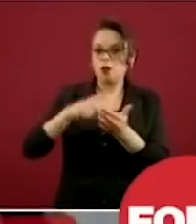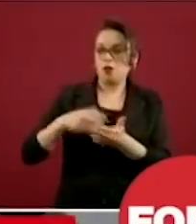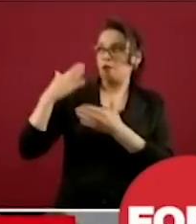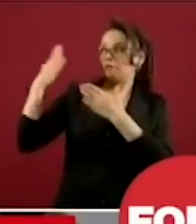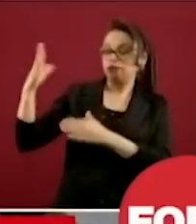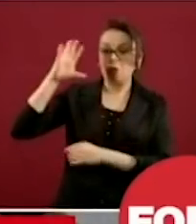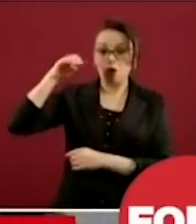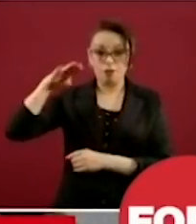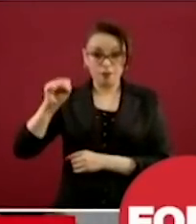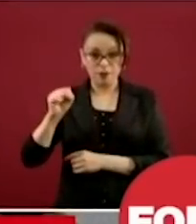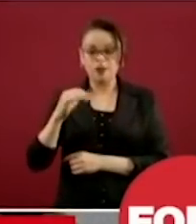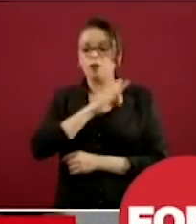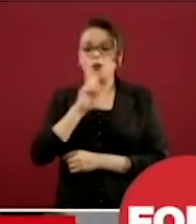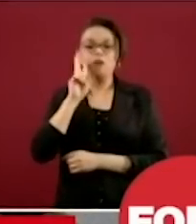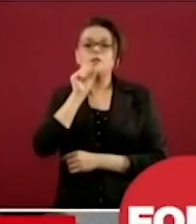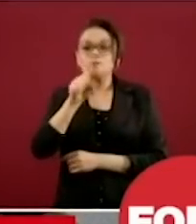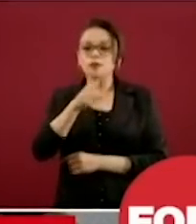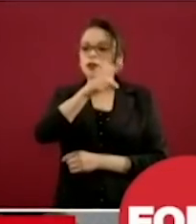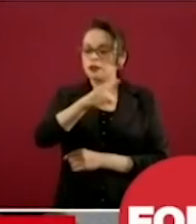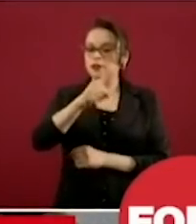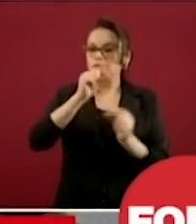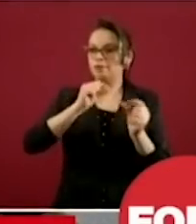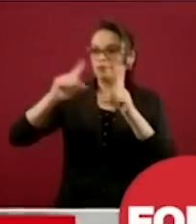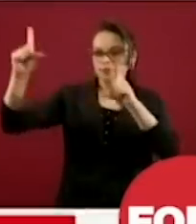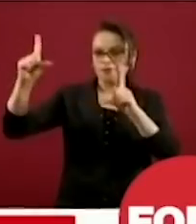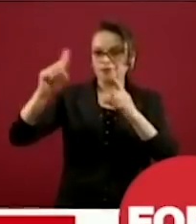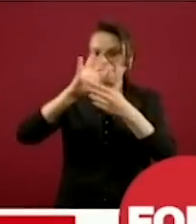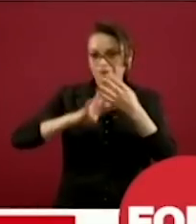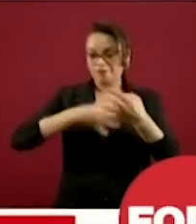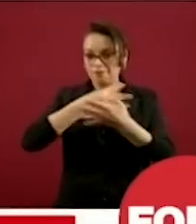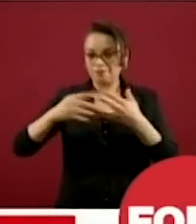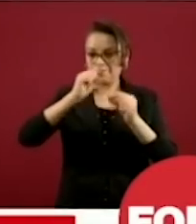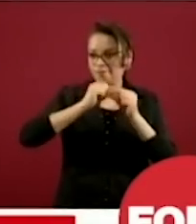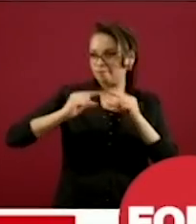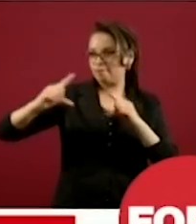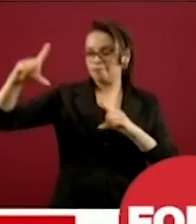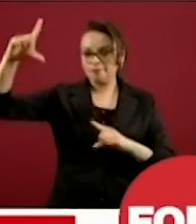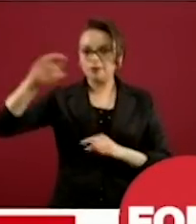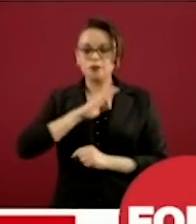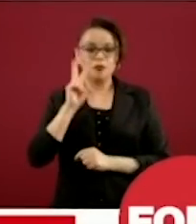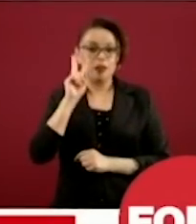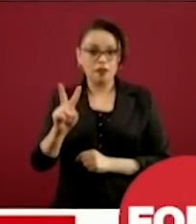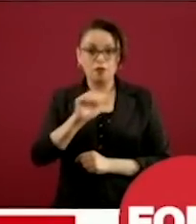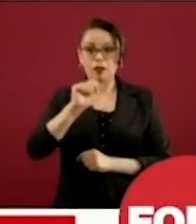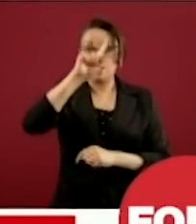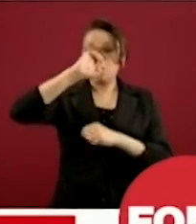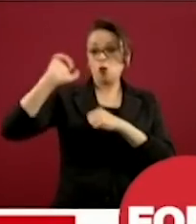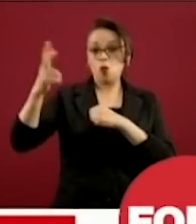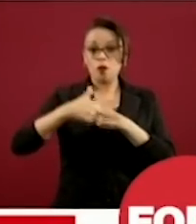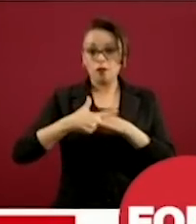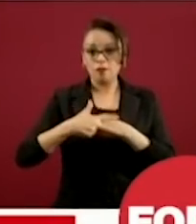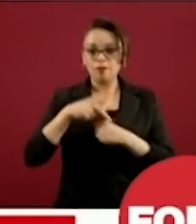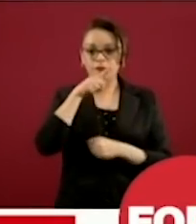también ver en las gráficas de barras, en donde vemos cómo en un momento la región europea empezó,